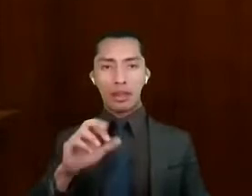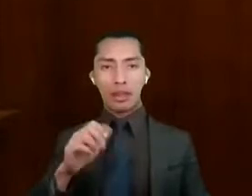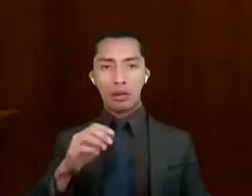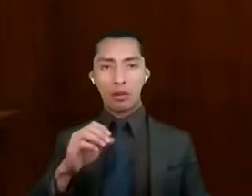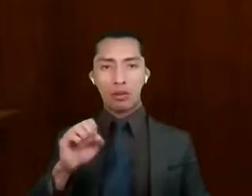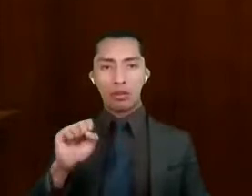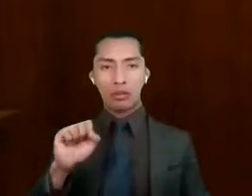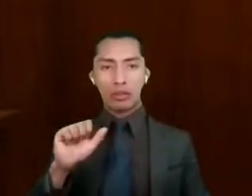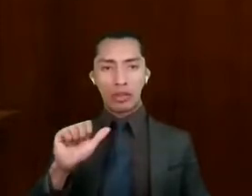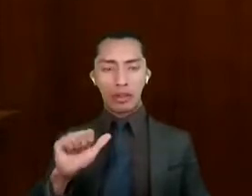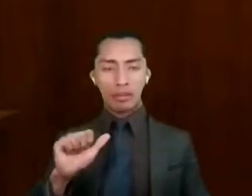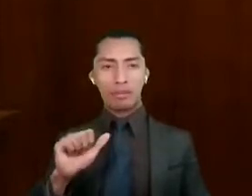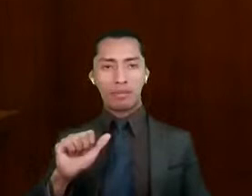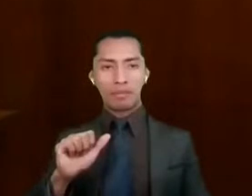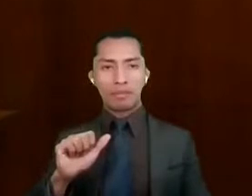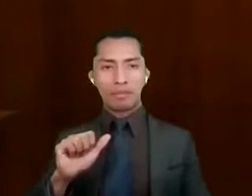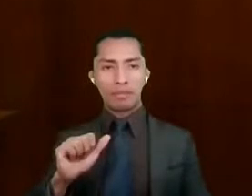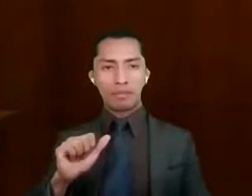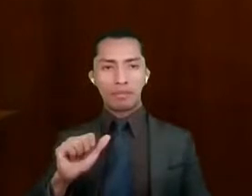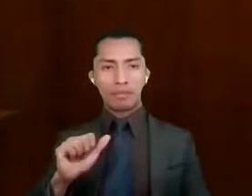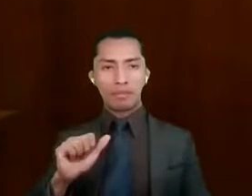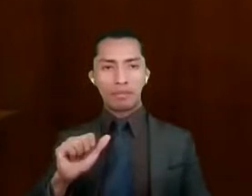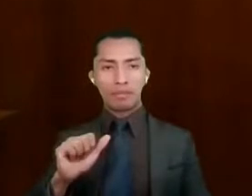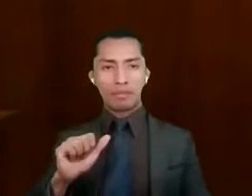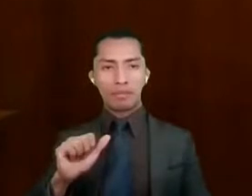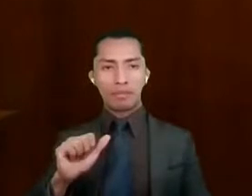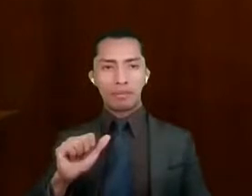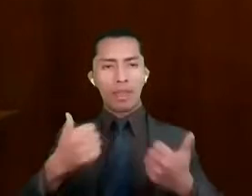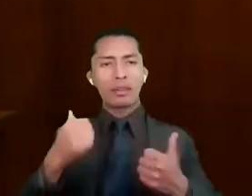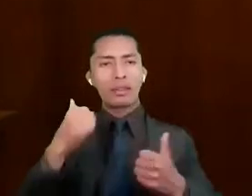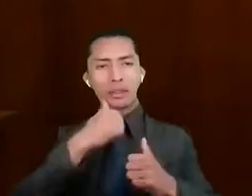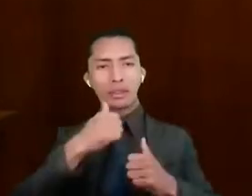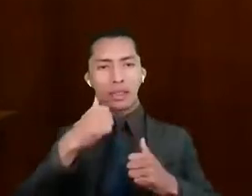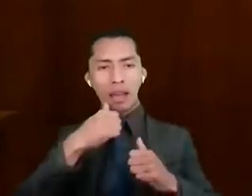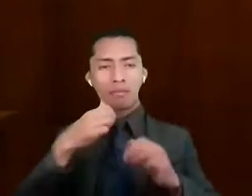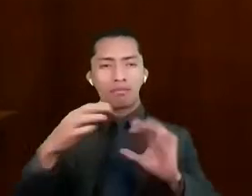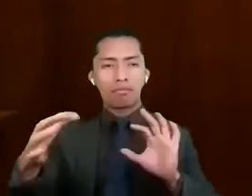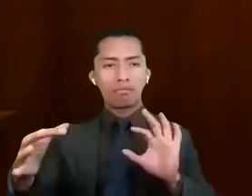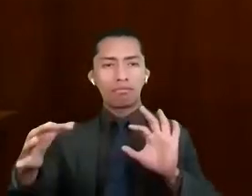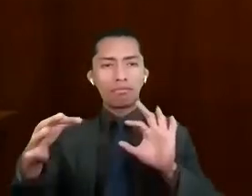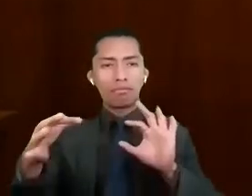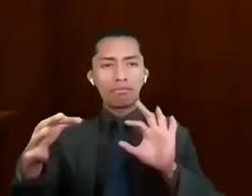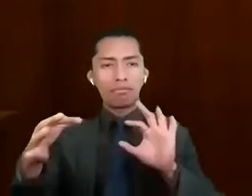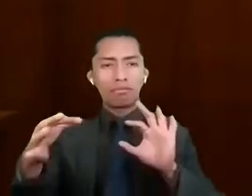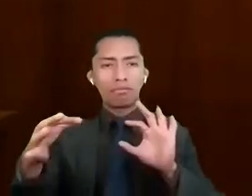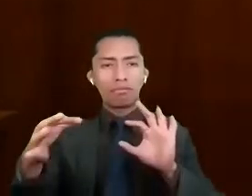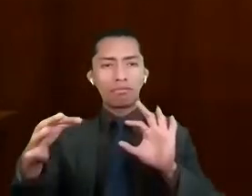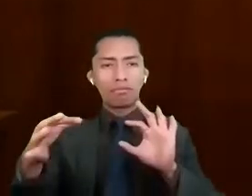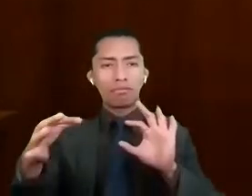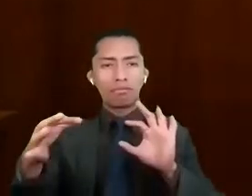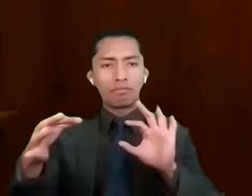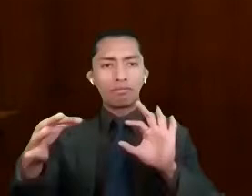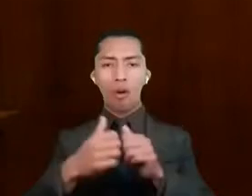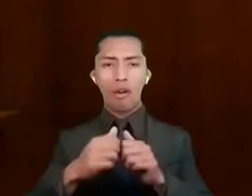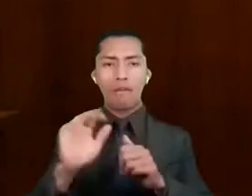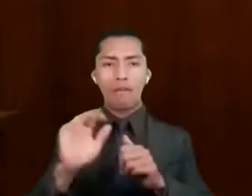siempre la coordinación entre los diferentes niveles de gobierno dará como resultado una mayor